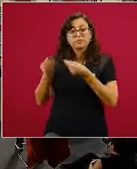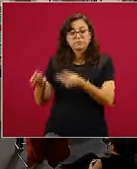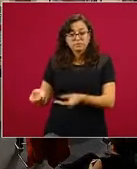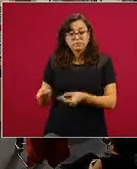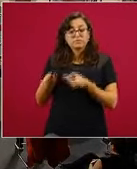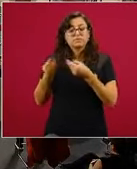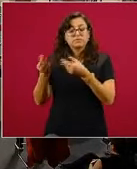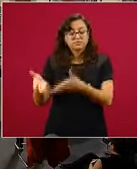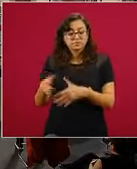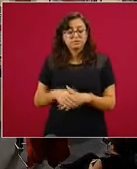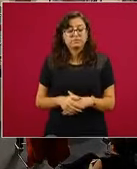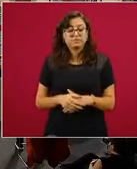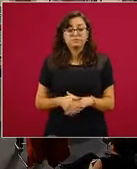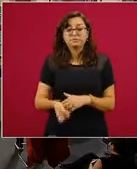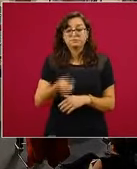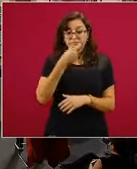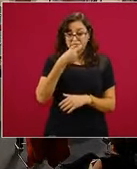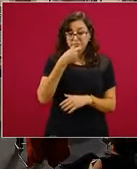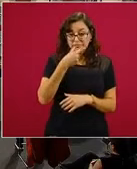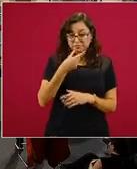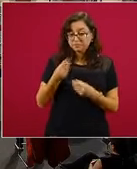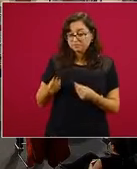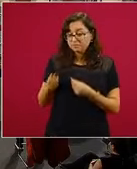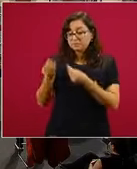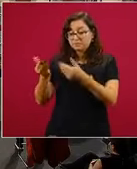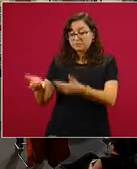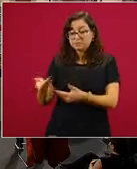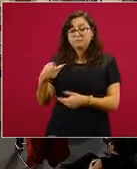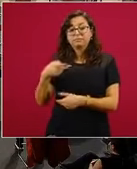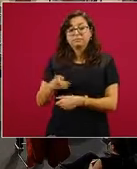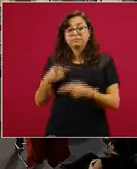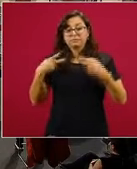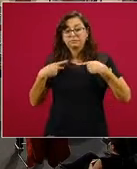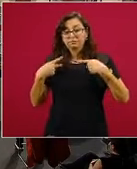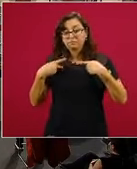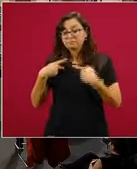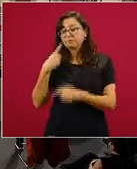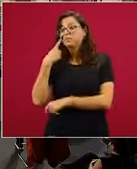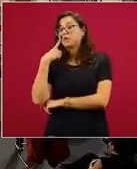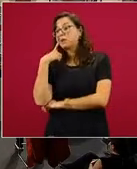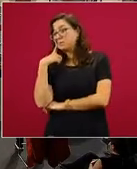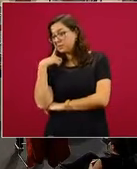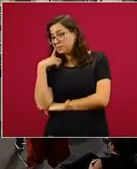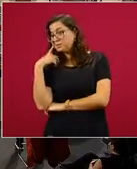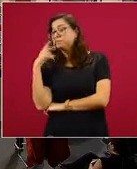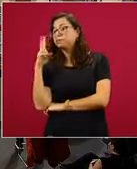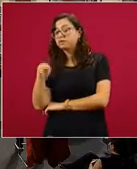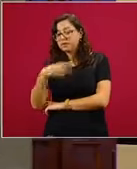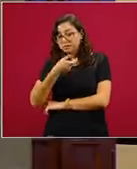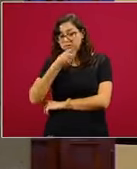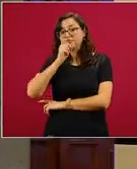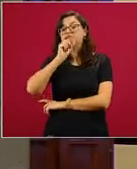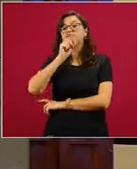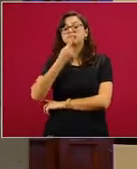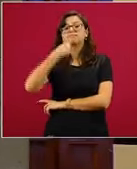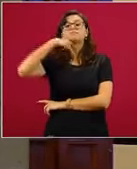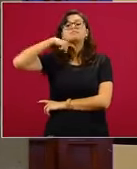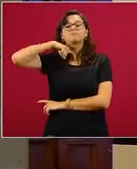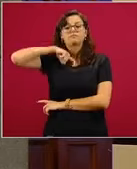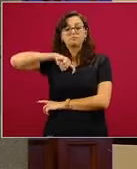le otorga el medicamento a la persona, pero alguien lo debe de estar verificando su deglución. Las reacciones adversas que puede